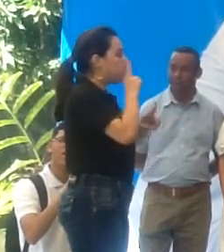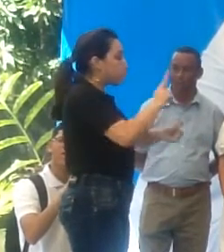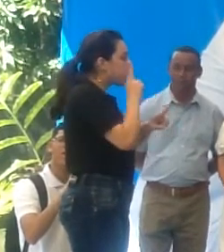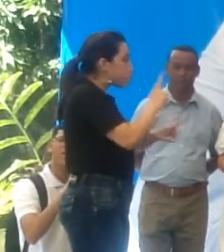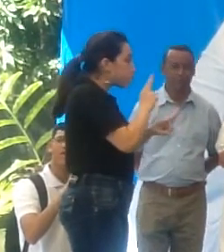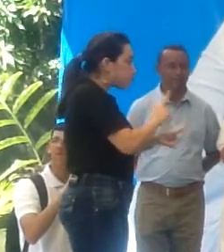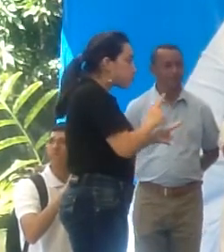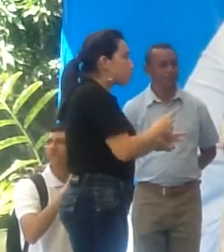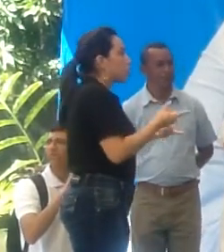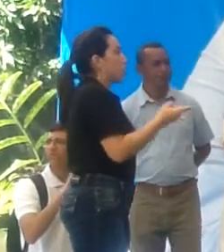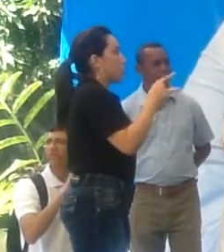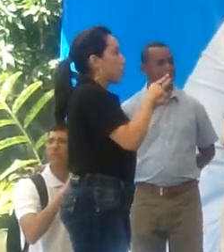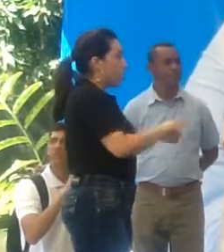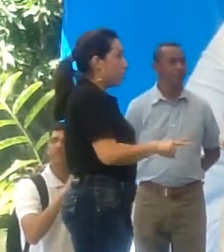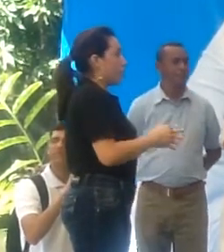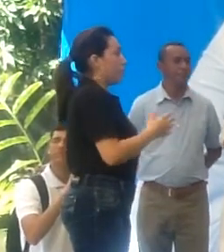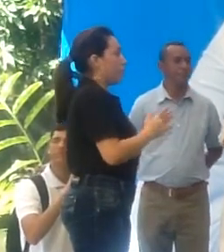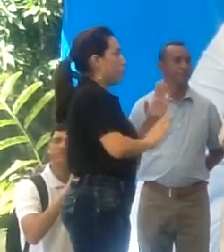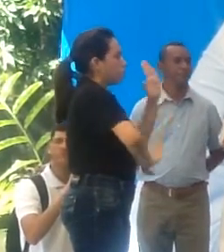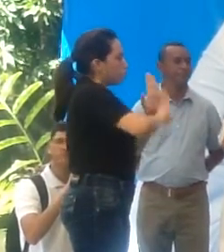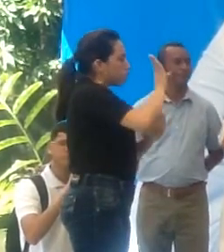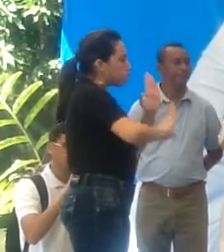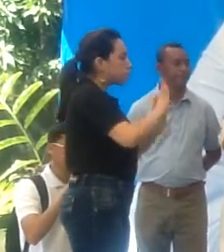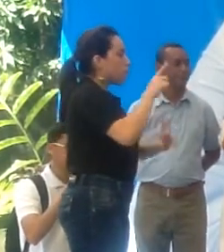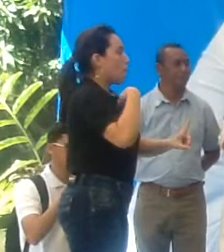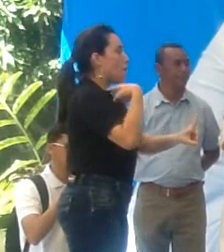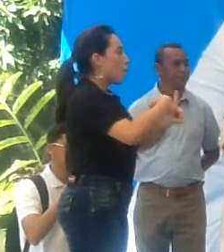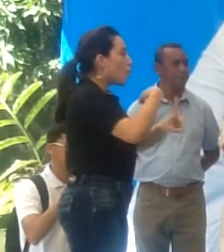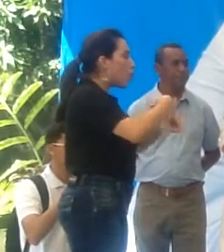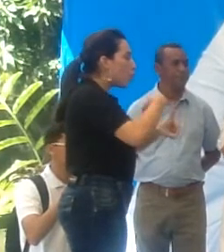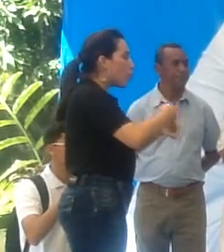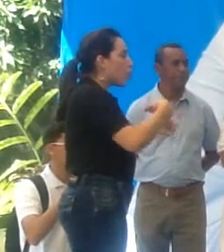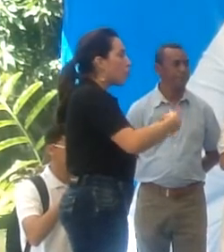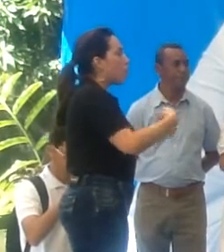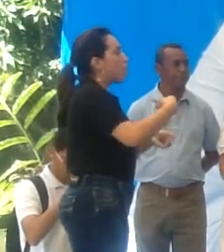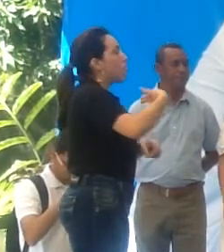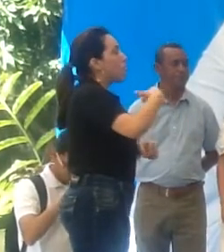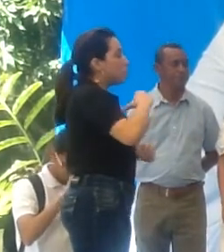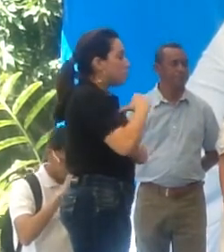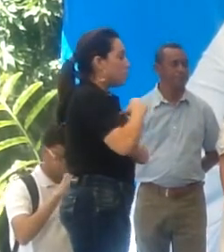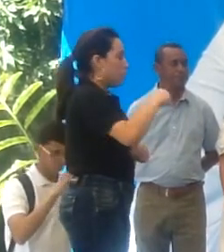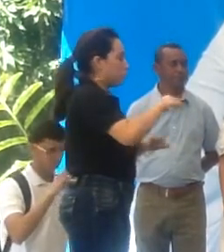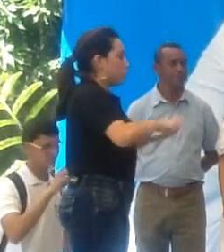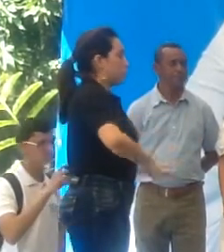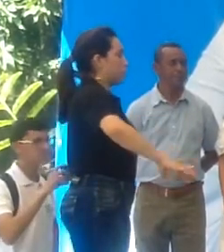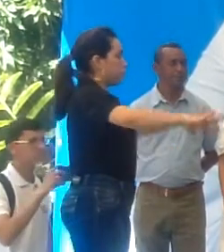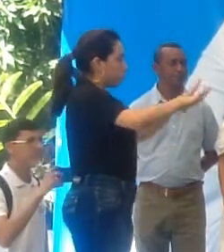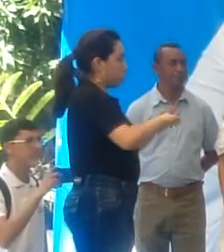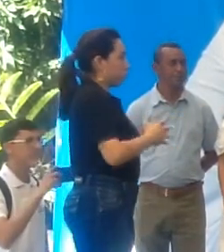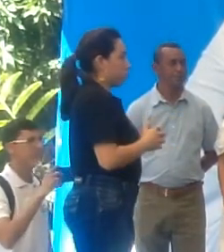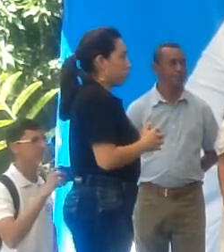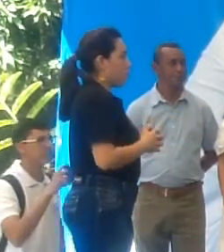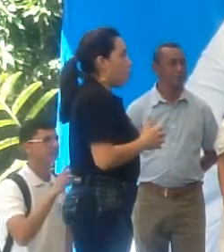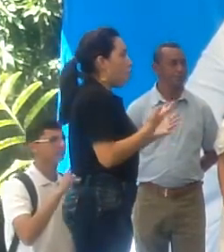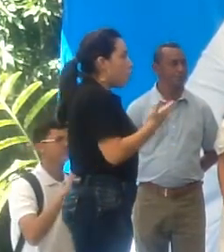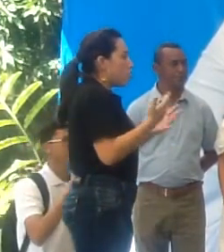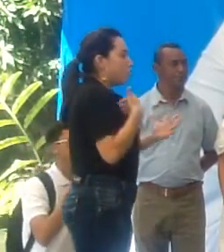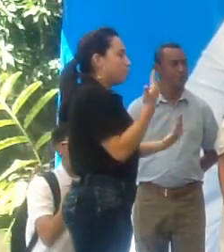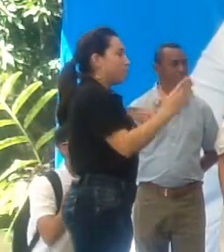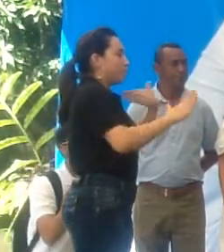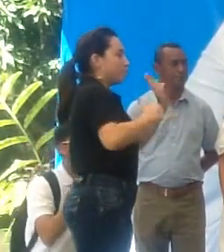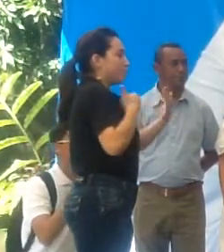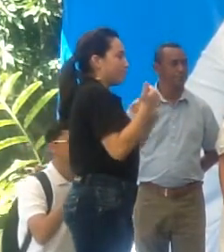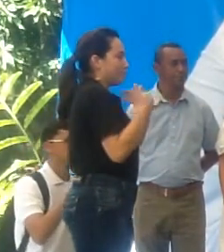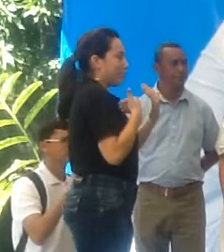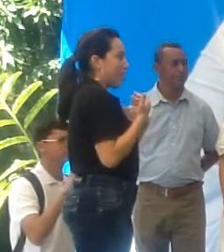reconociendo también los avances positivos que ha tenido nuestro territorio, cosa que me alegra, y como lo dije hace